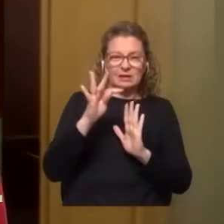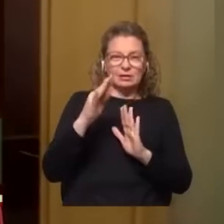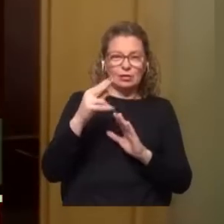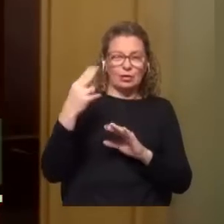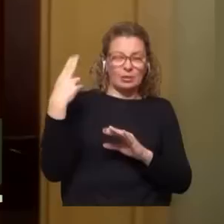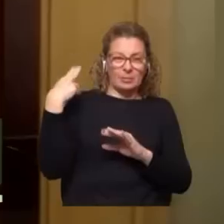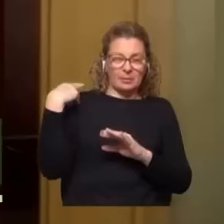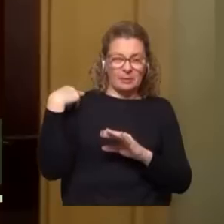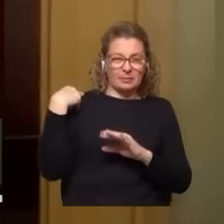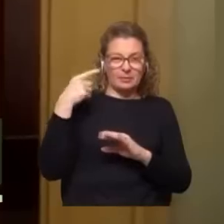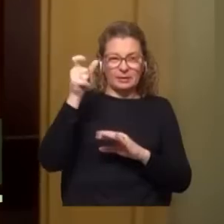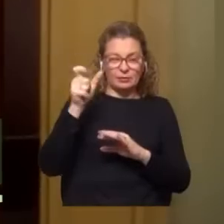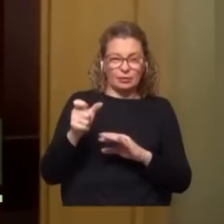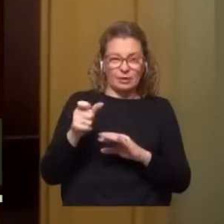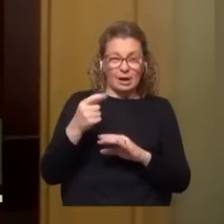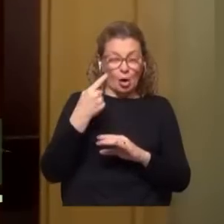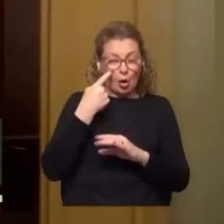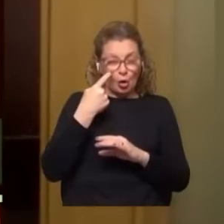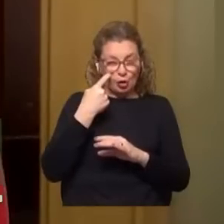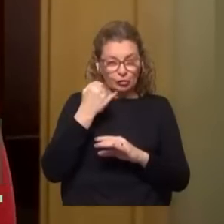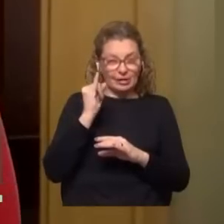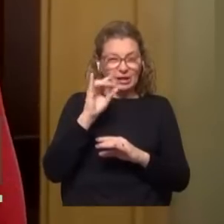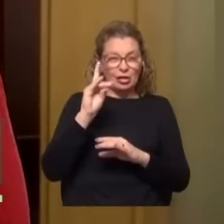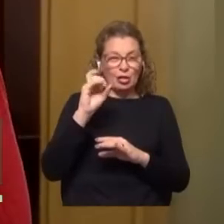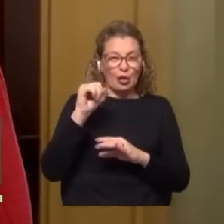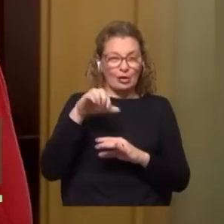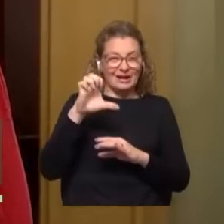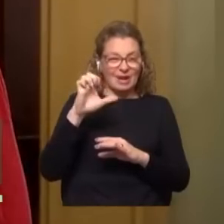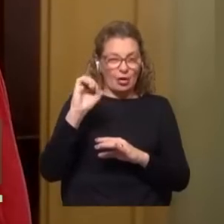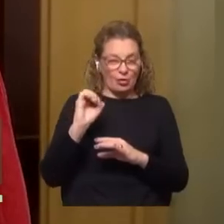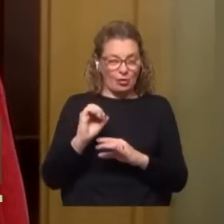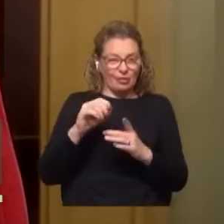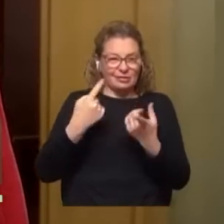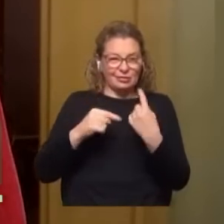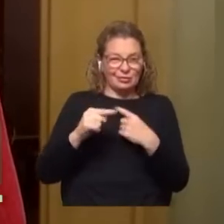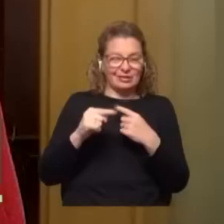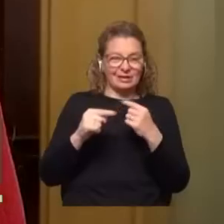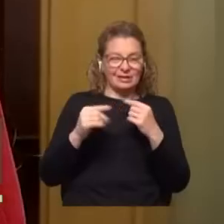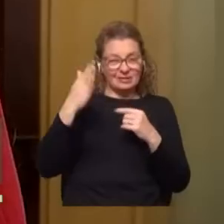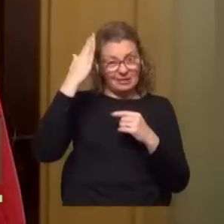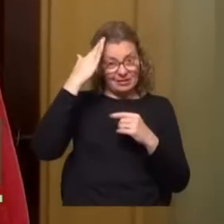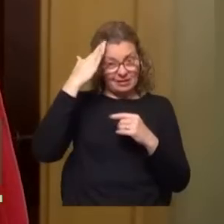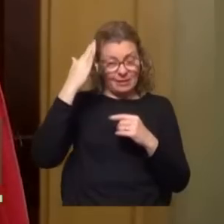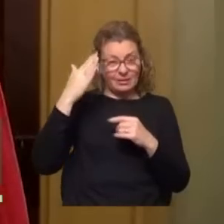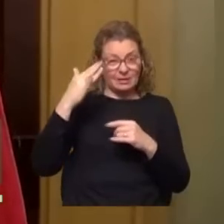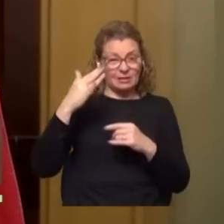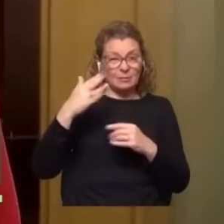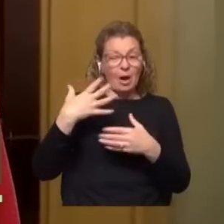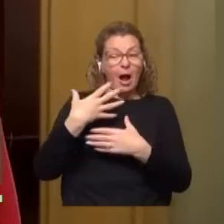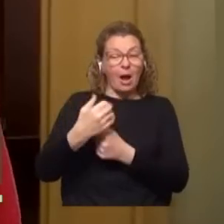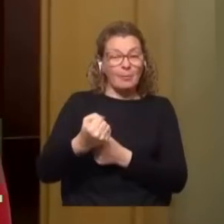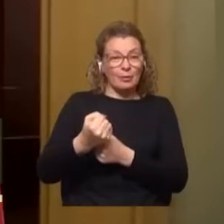en términos de idoneidad sino que bueno este se sabe que son militantes